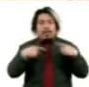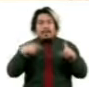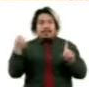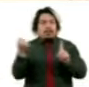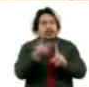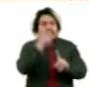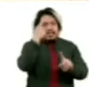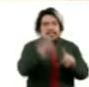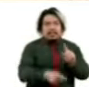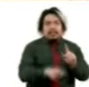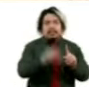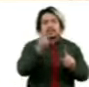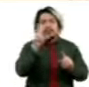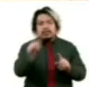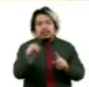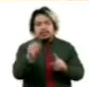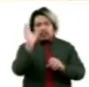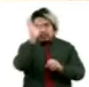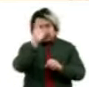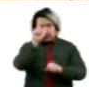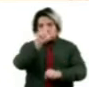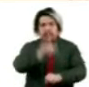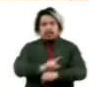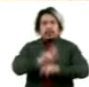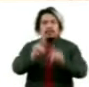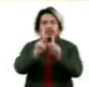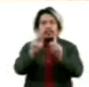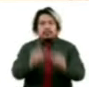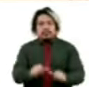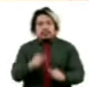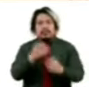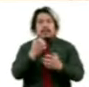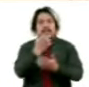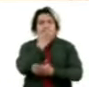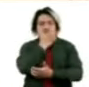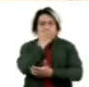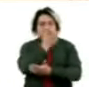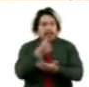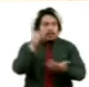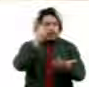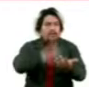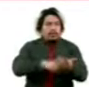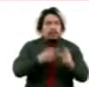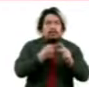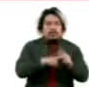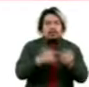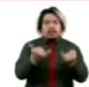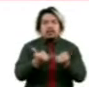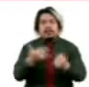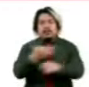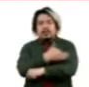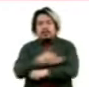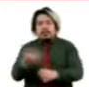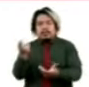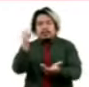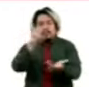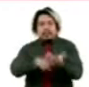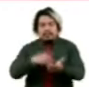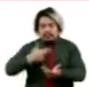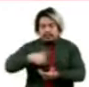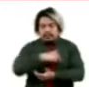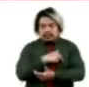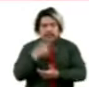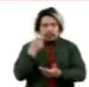es construir una cultura de paz desde las escuelas y desde el ambiente familiar. Así que eso es lo que nos